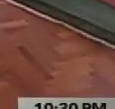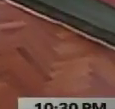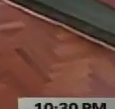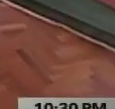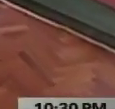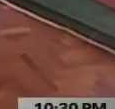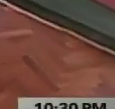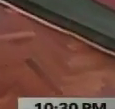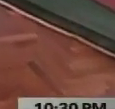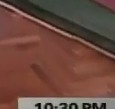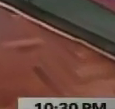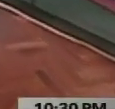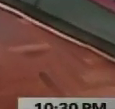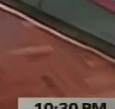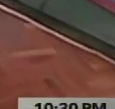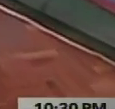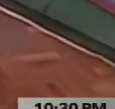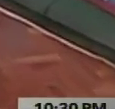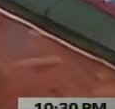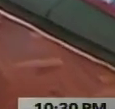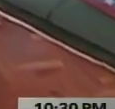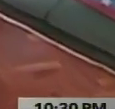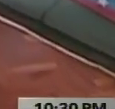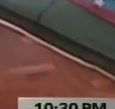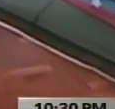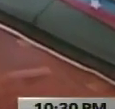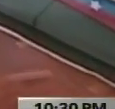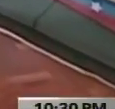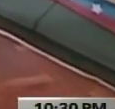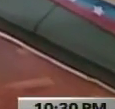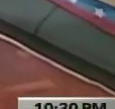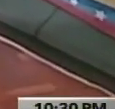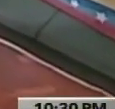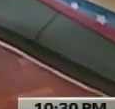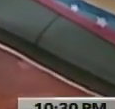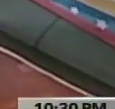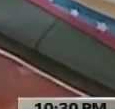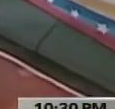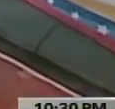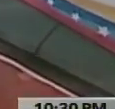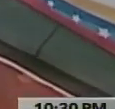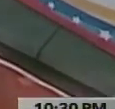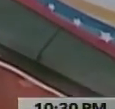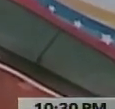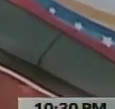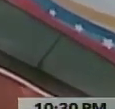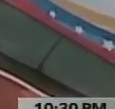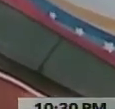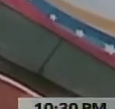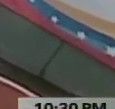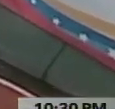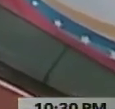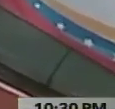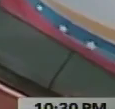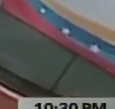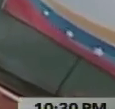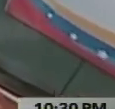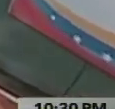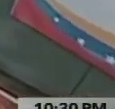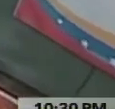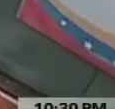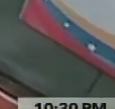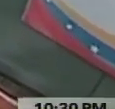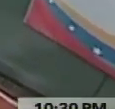Correcto. Mira. Lo disfruté puede, bastante. Puede hacer una obra que mezcle, ¿verdad? El flamenco. Tienen ahí